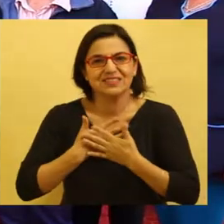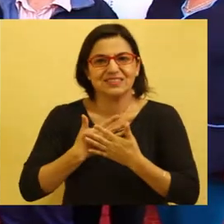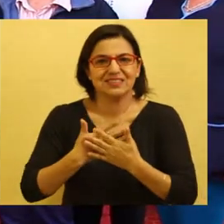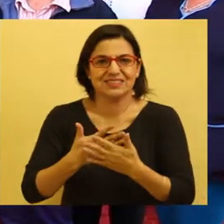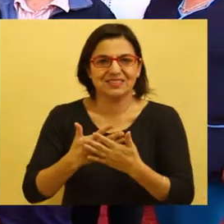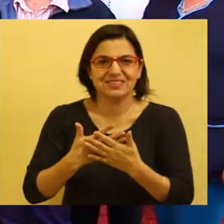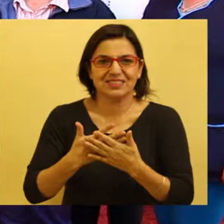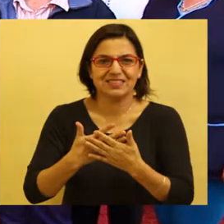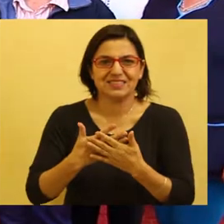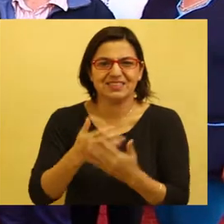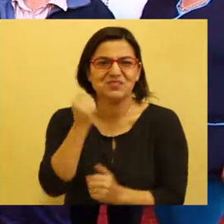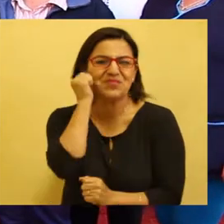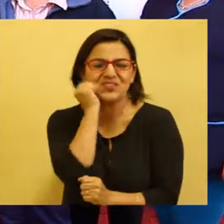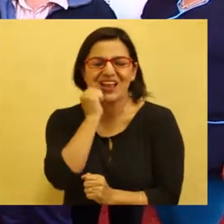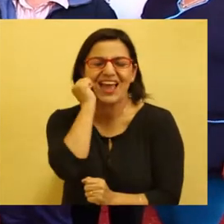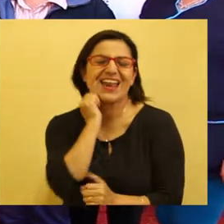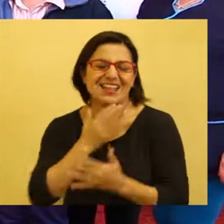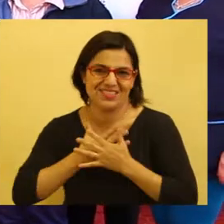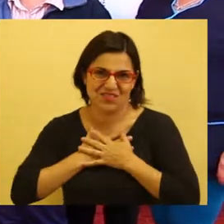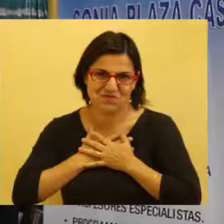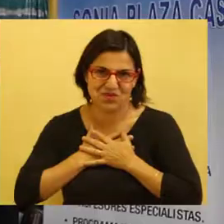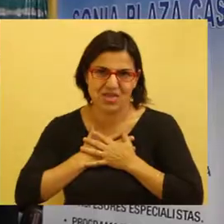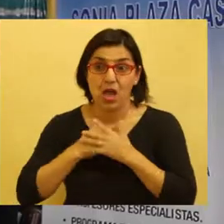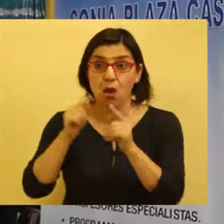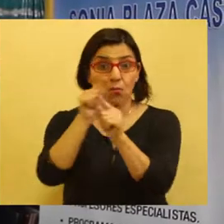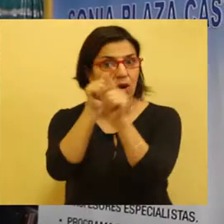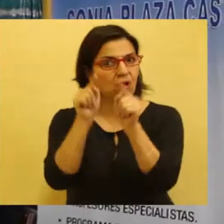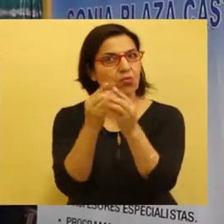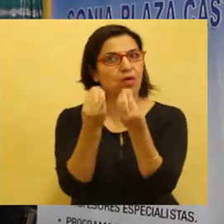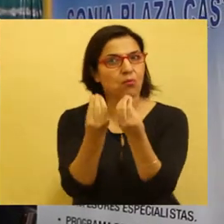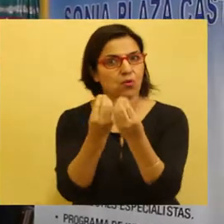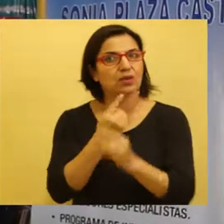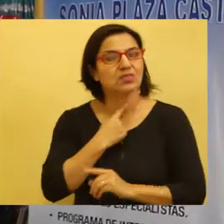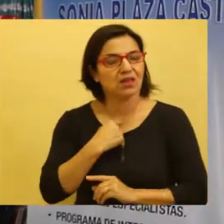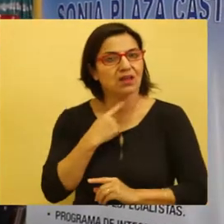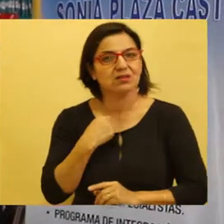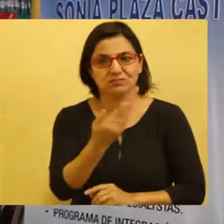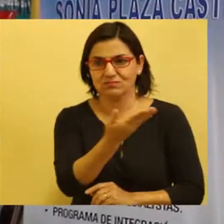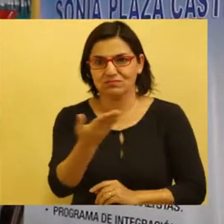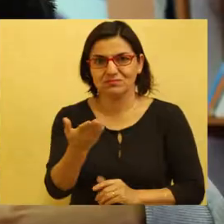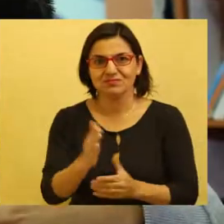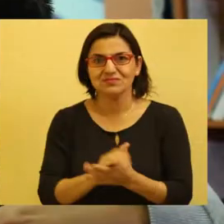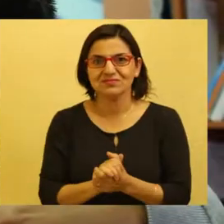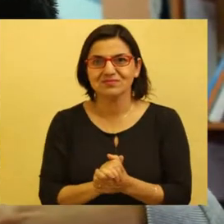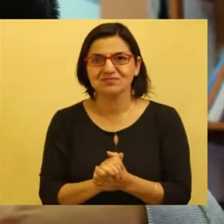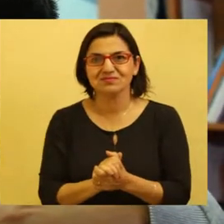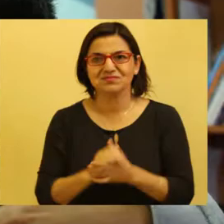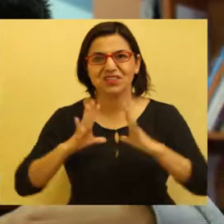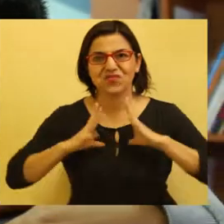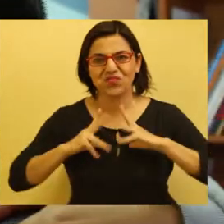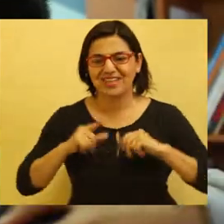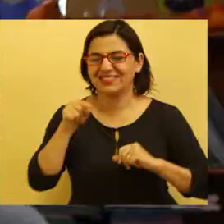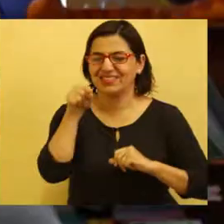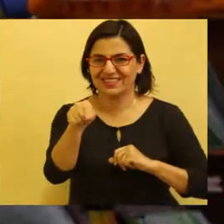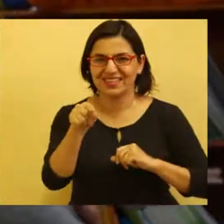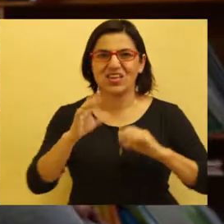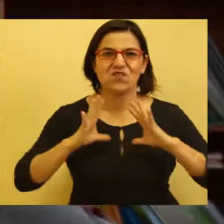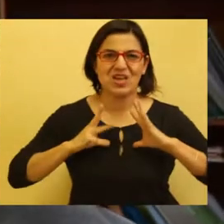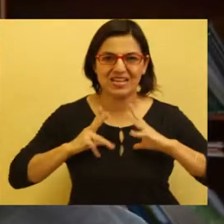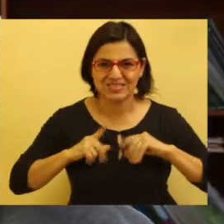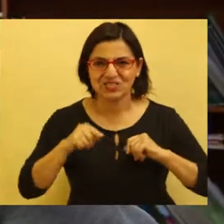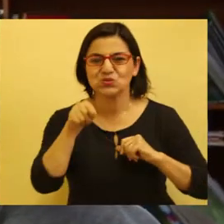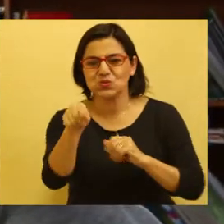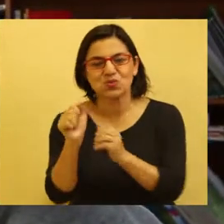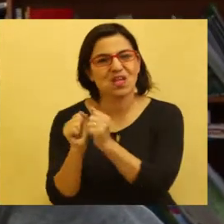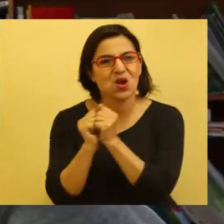sentí que me hicieron cariño, digamos, me hicieron preguntas muy interesantes. Te felicito a